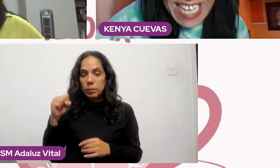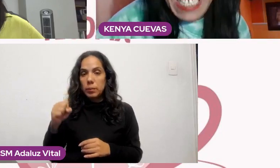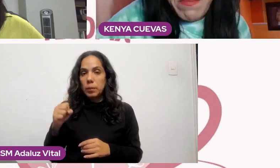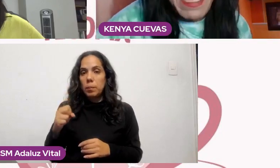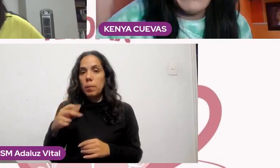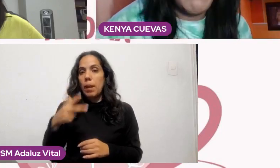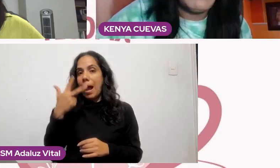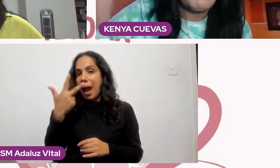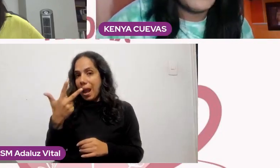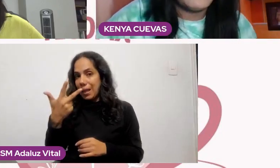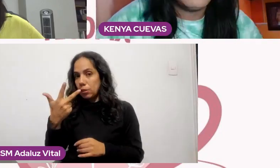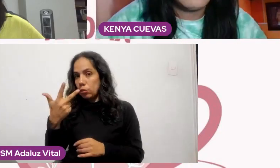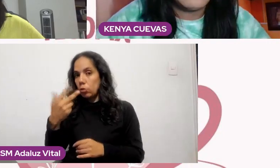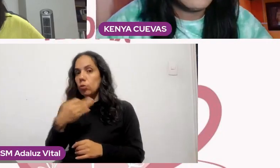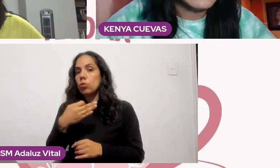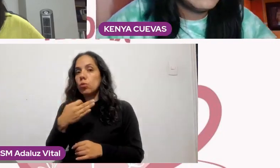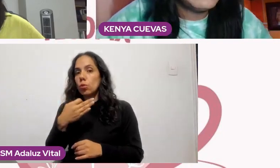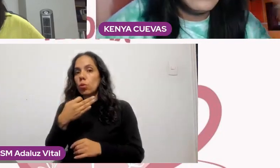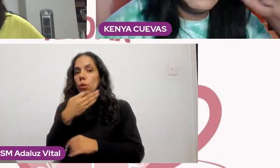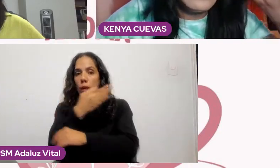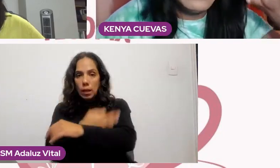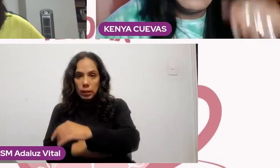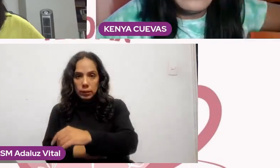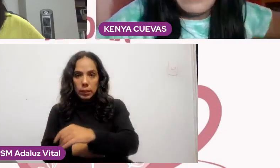las 6 p.m.